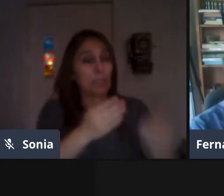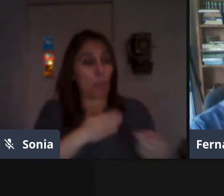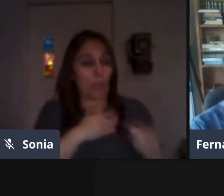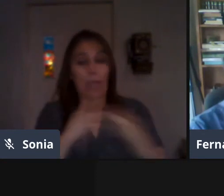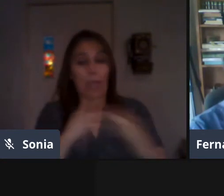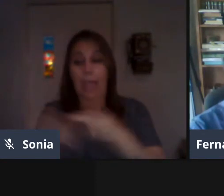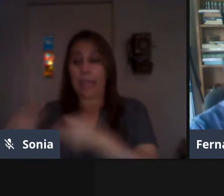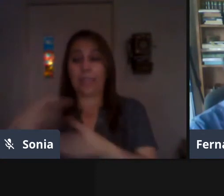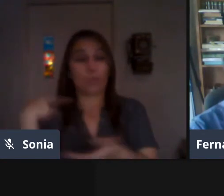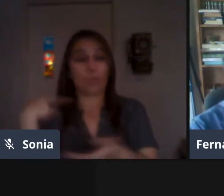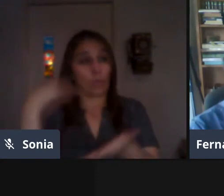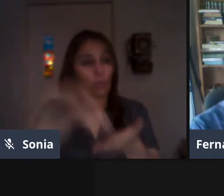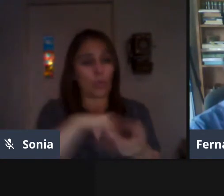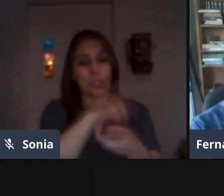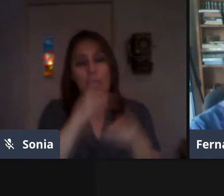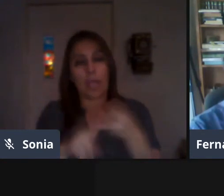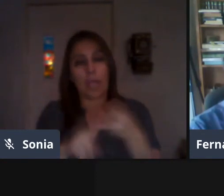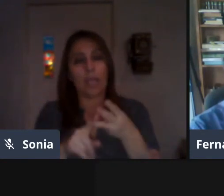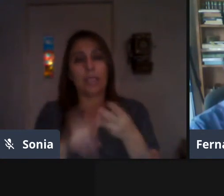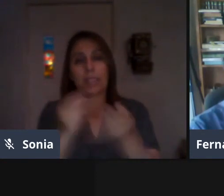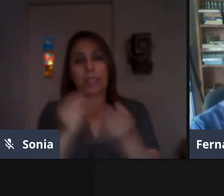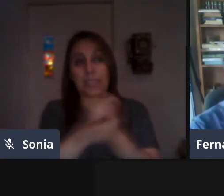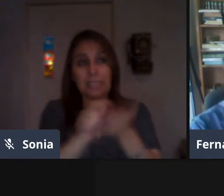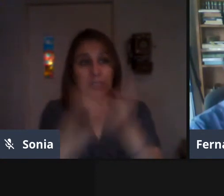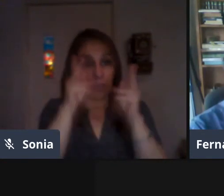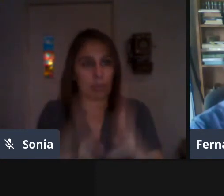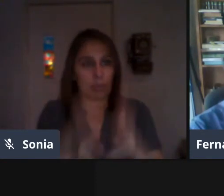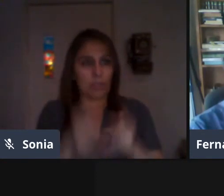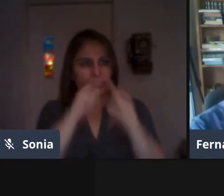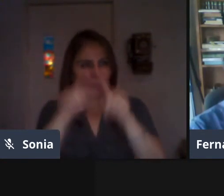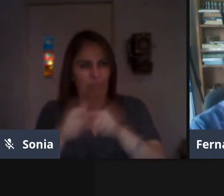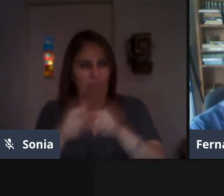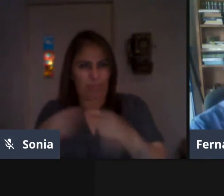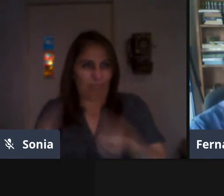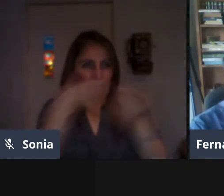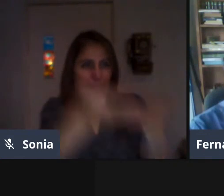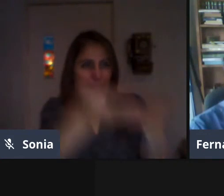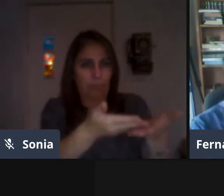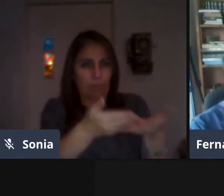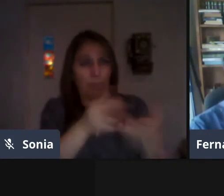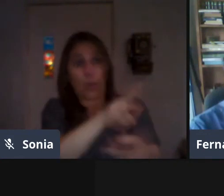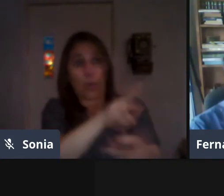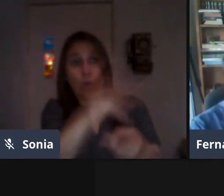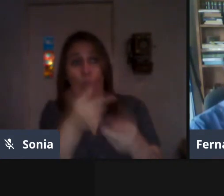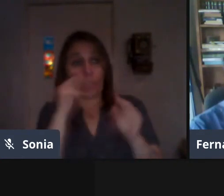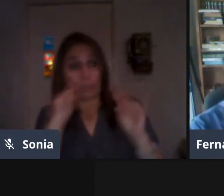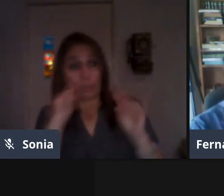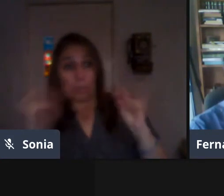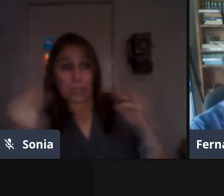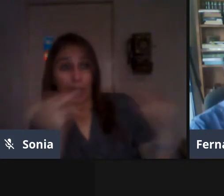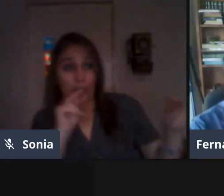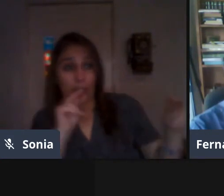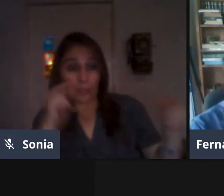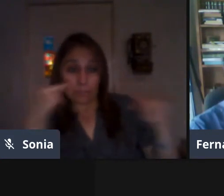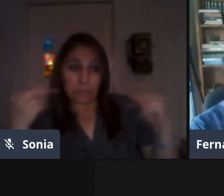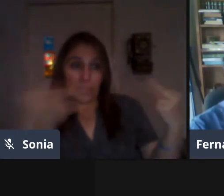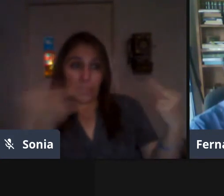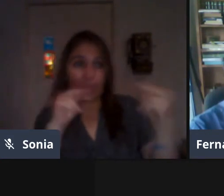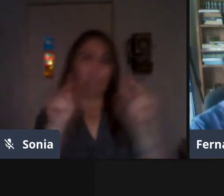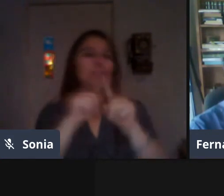hay estos otros autores pero también te puedo ofrecer otras miradas y también hace su ofrecimiento